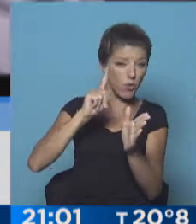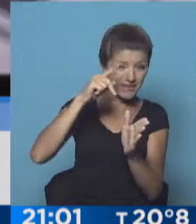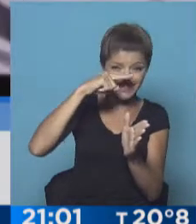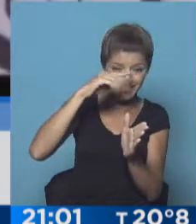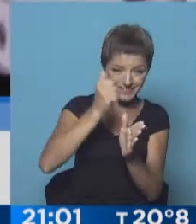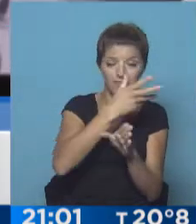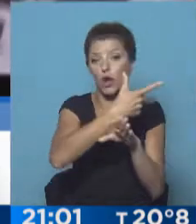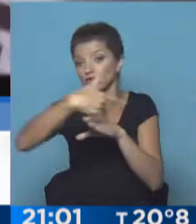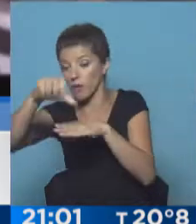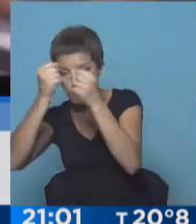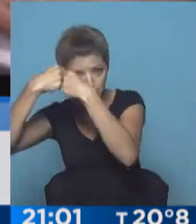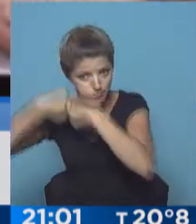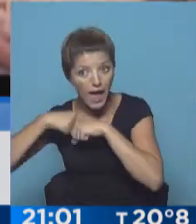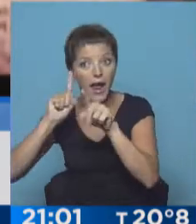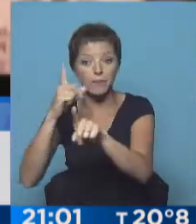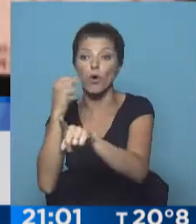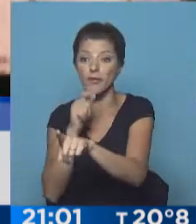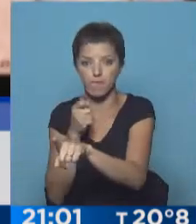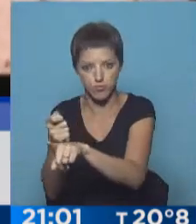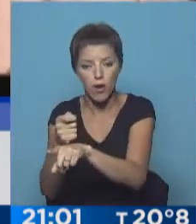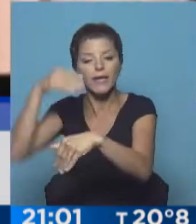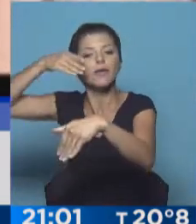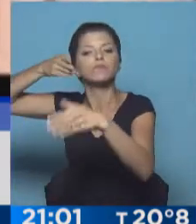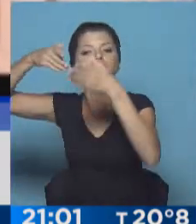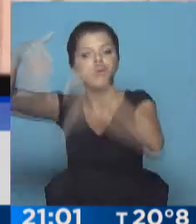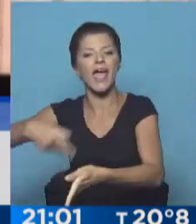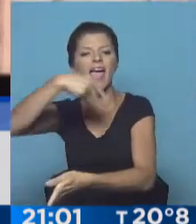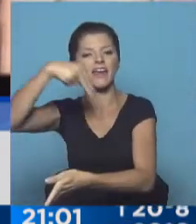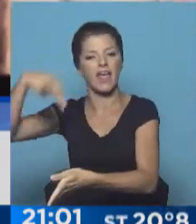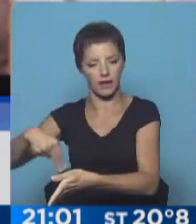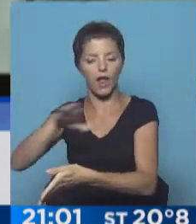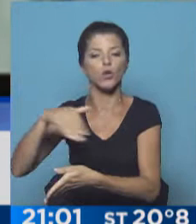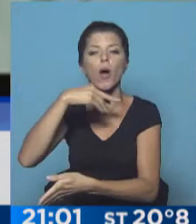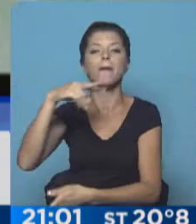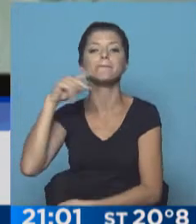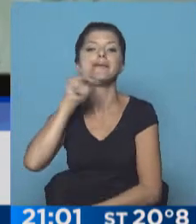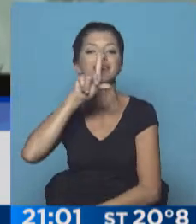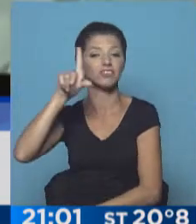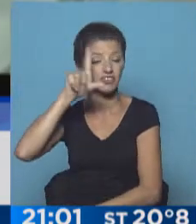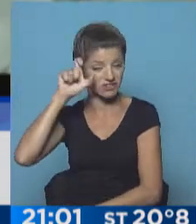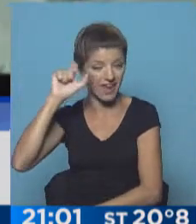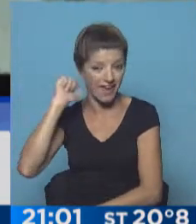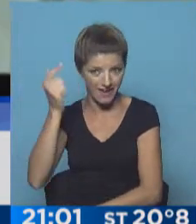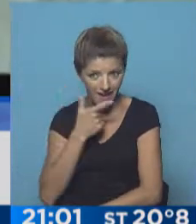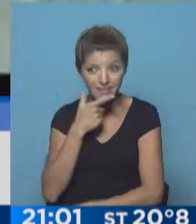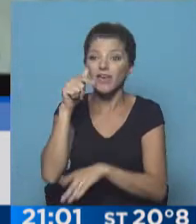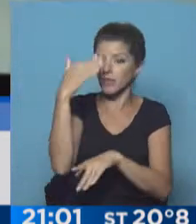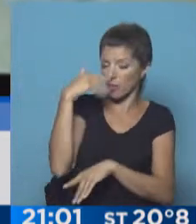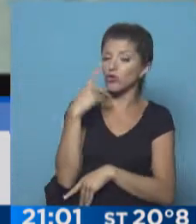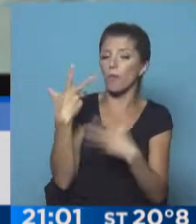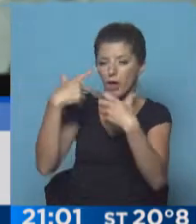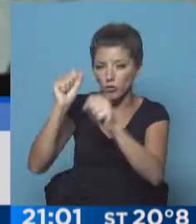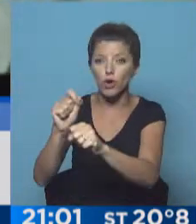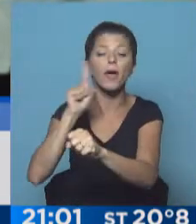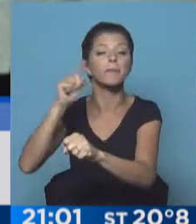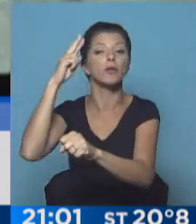fusilado el mismo día y enterrado como nn en un cementerio de general villegas donde julio morresi lo encontró en el año 89